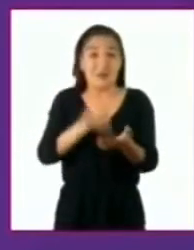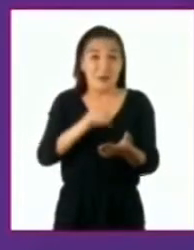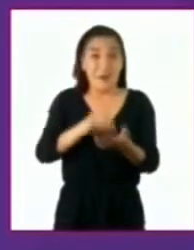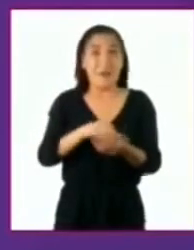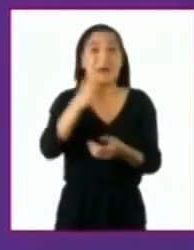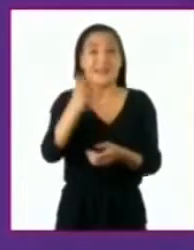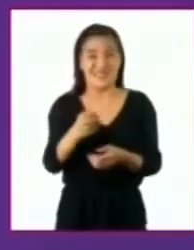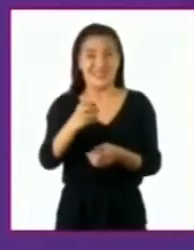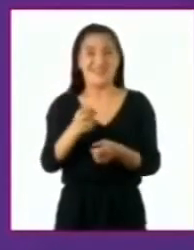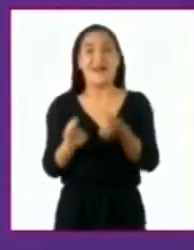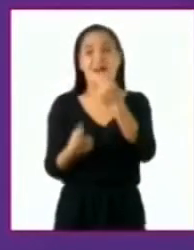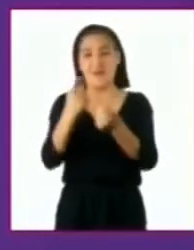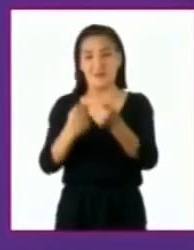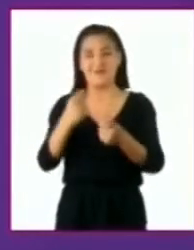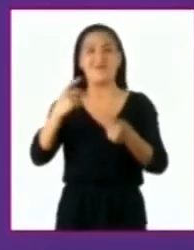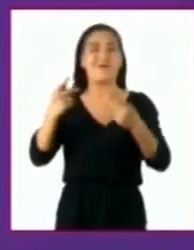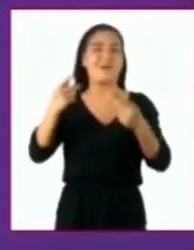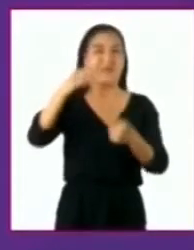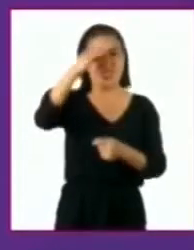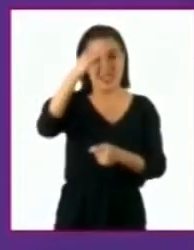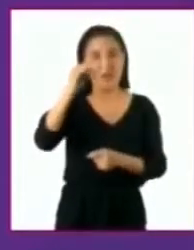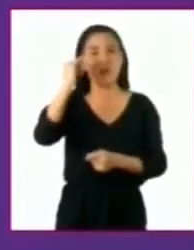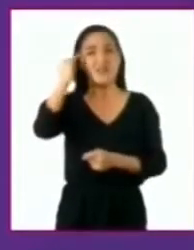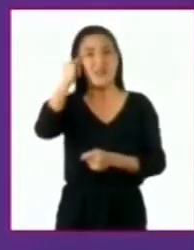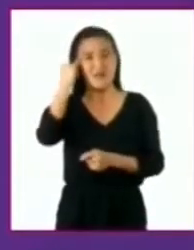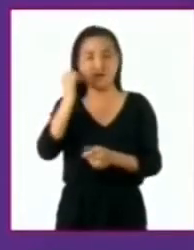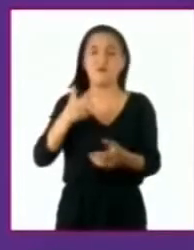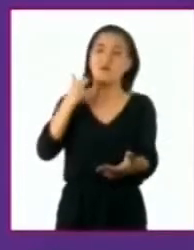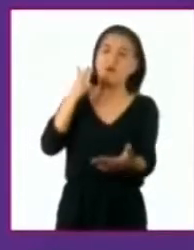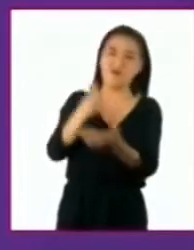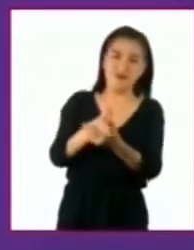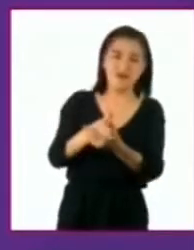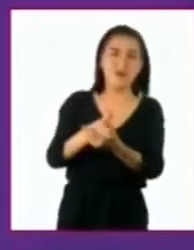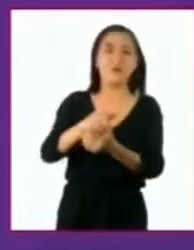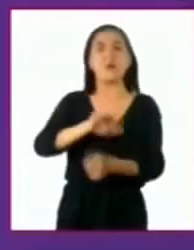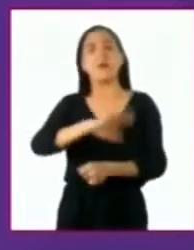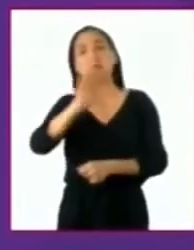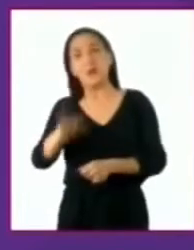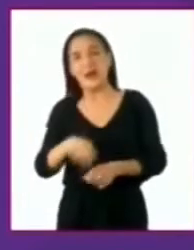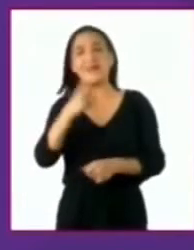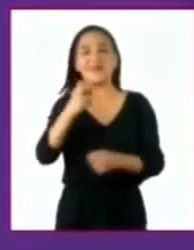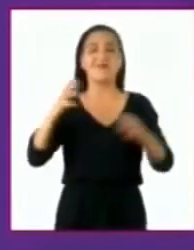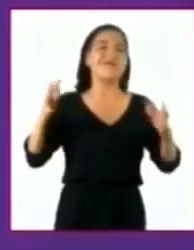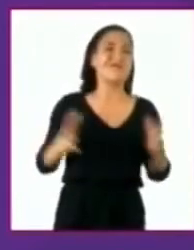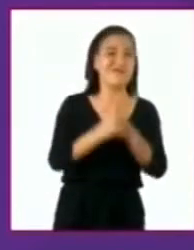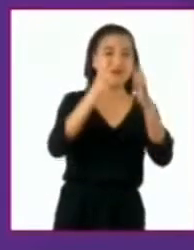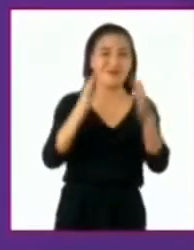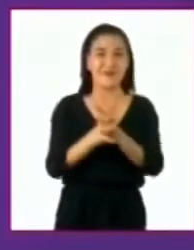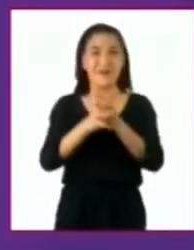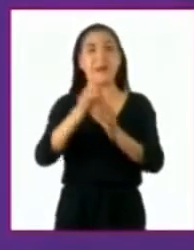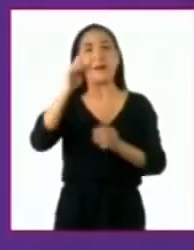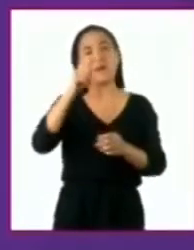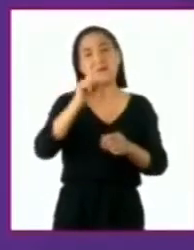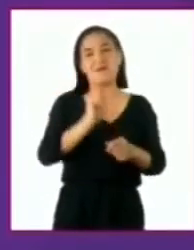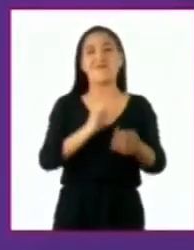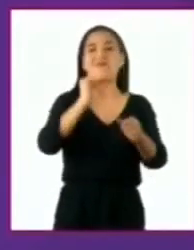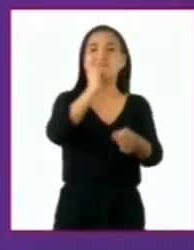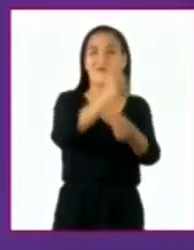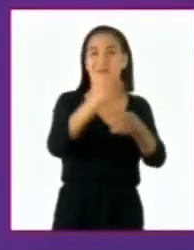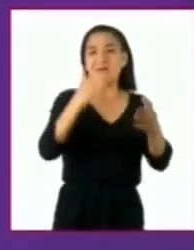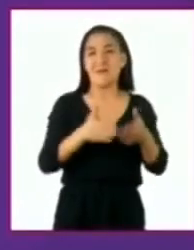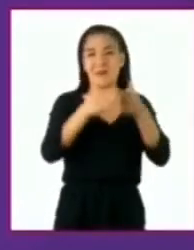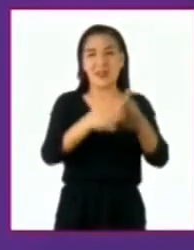los señores indígenas fueron asesinados o murieron durante la guerra de conquista o murieron por